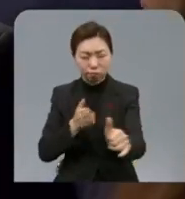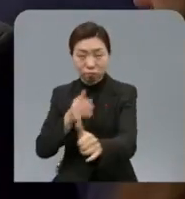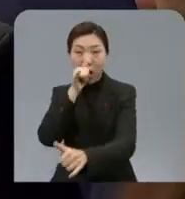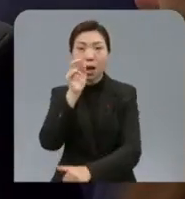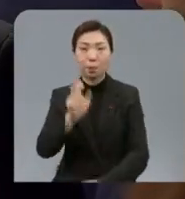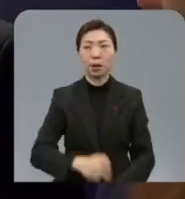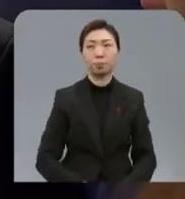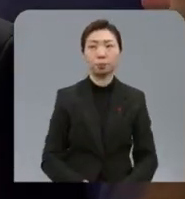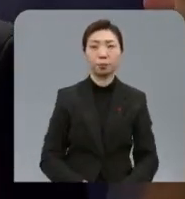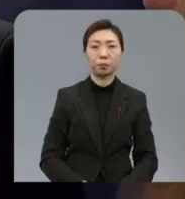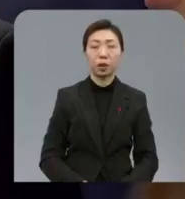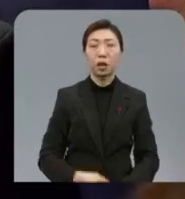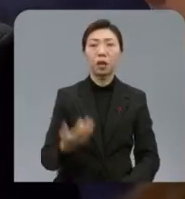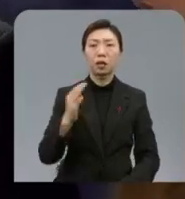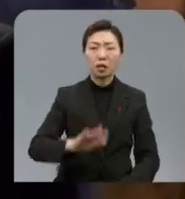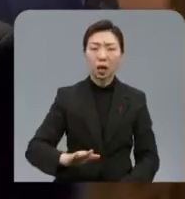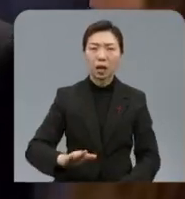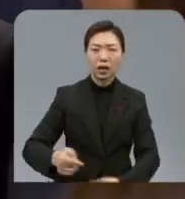terceros países